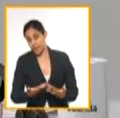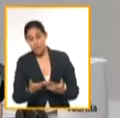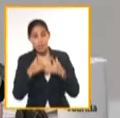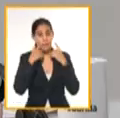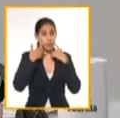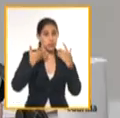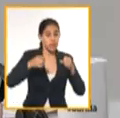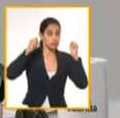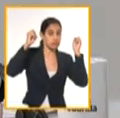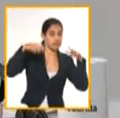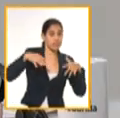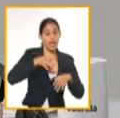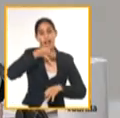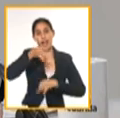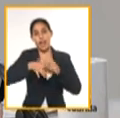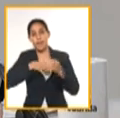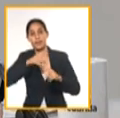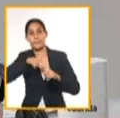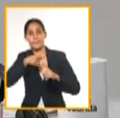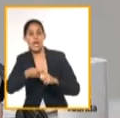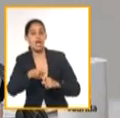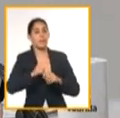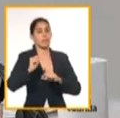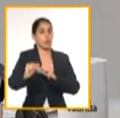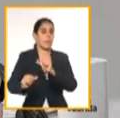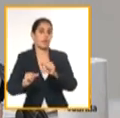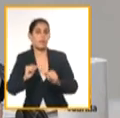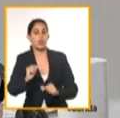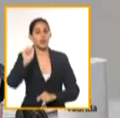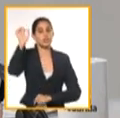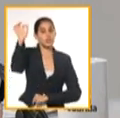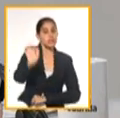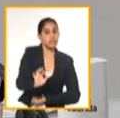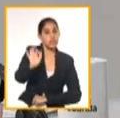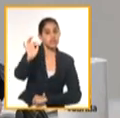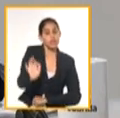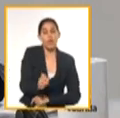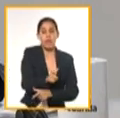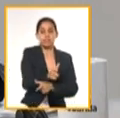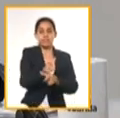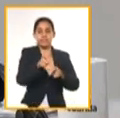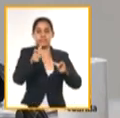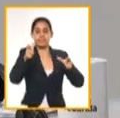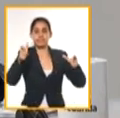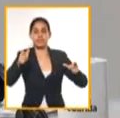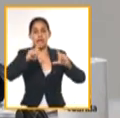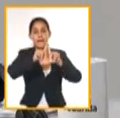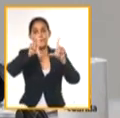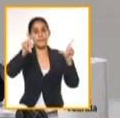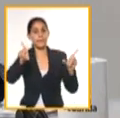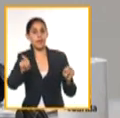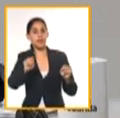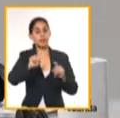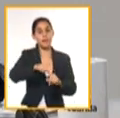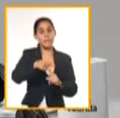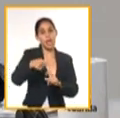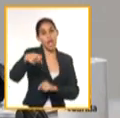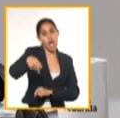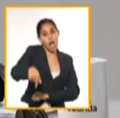Como se explicaba ahí, fue incrementándose el porciento de abasto en todo el país, alcanzando en estos momentos,